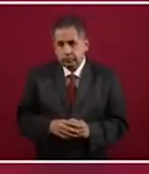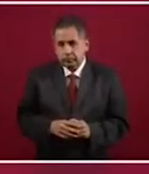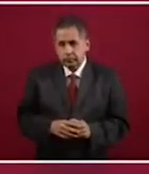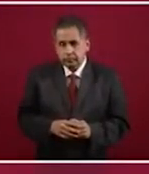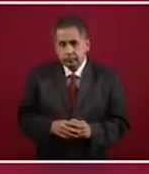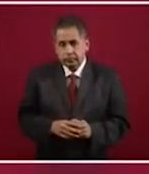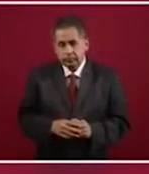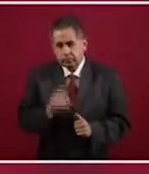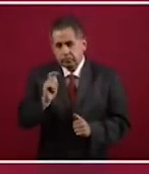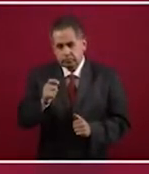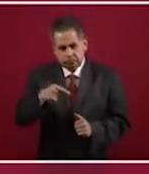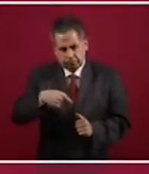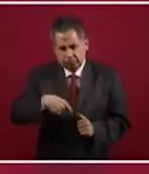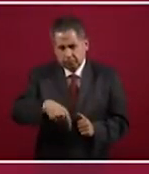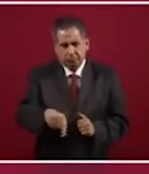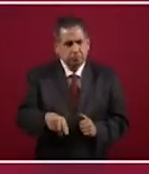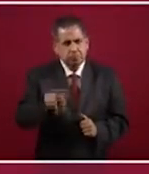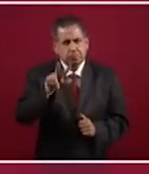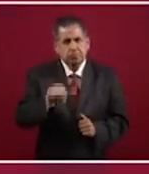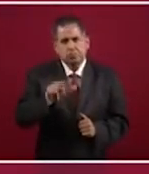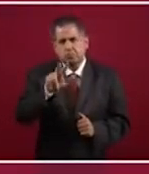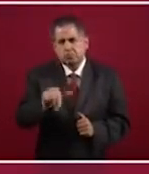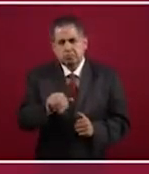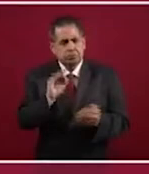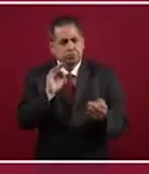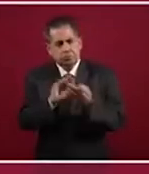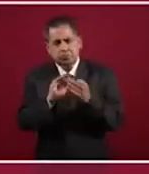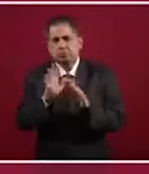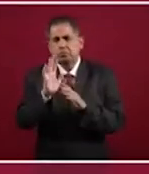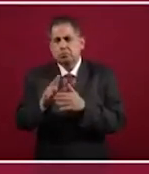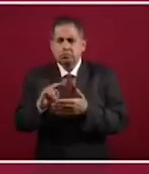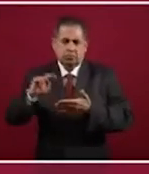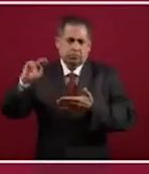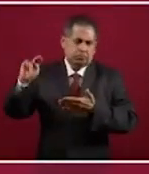muy cerca de que se apruebe